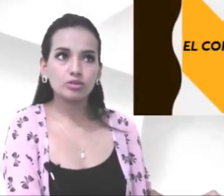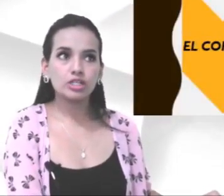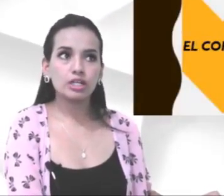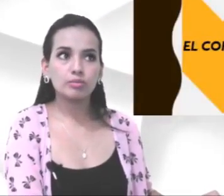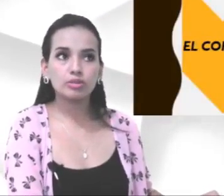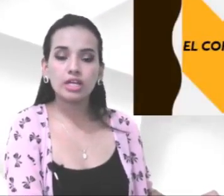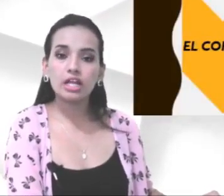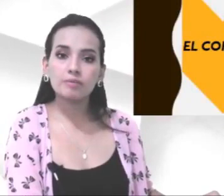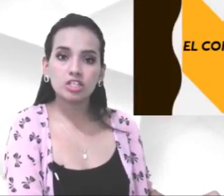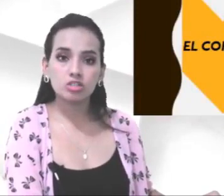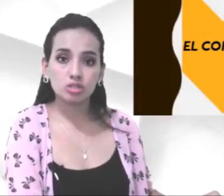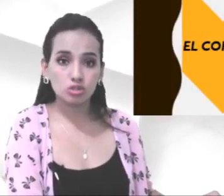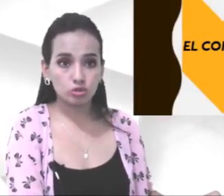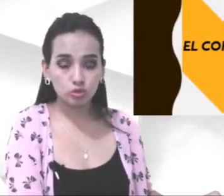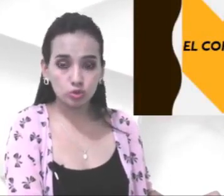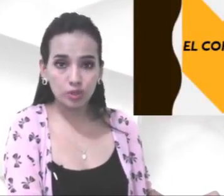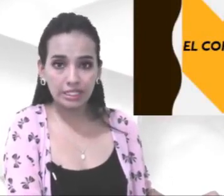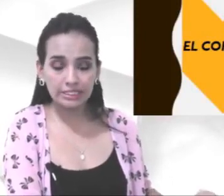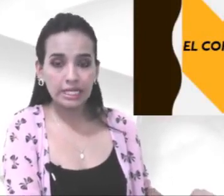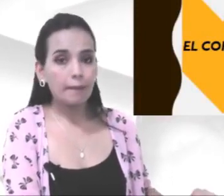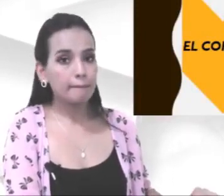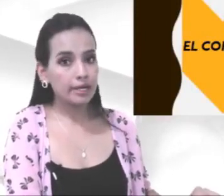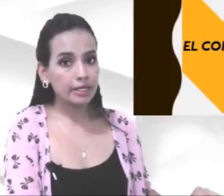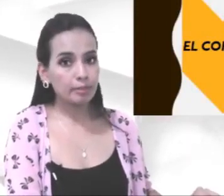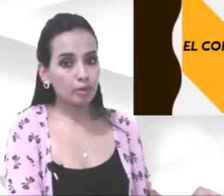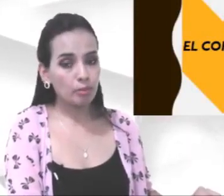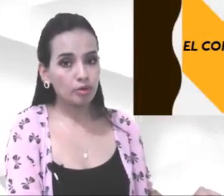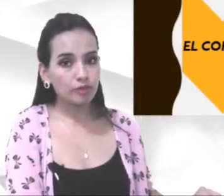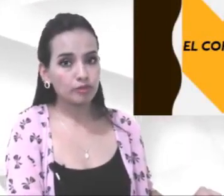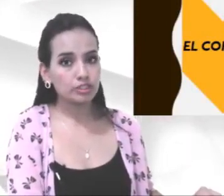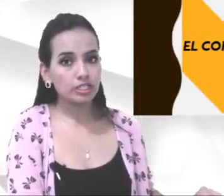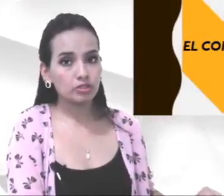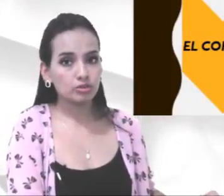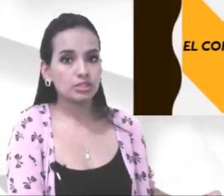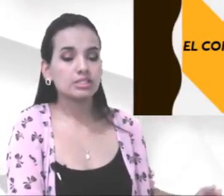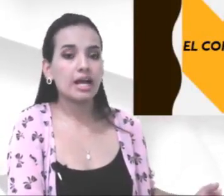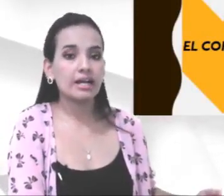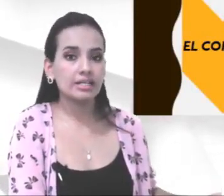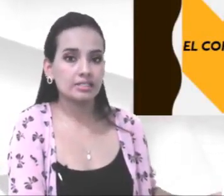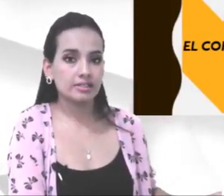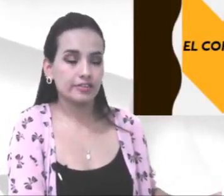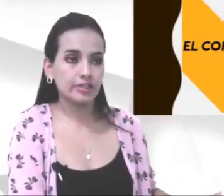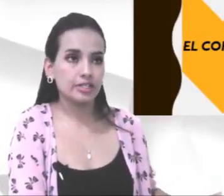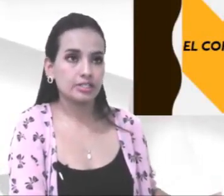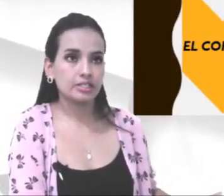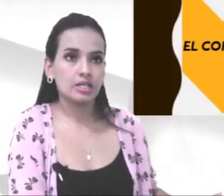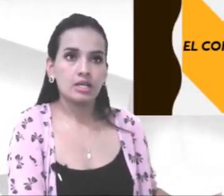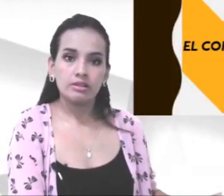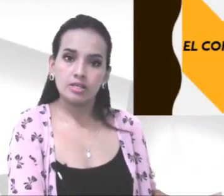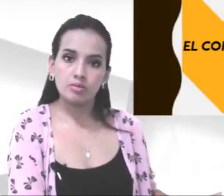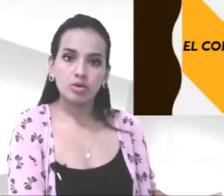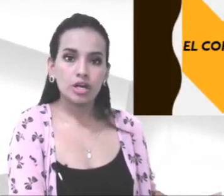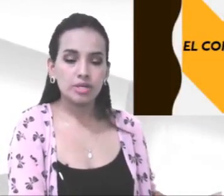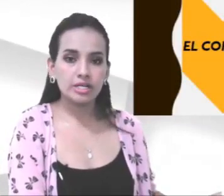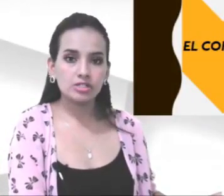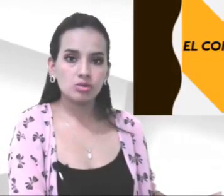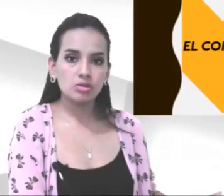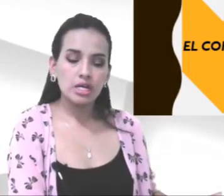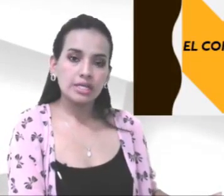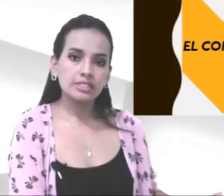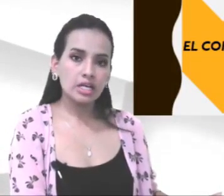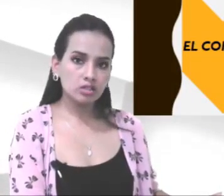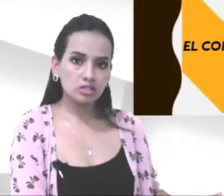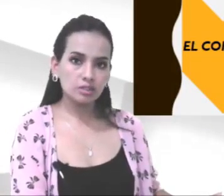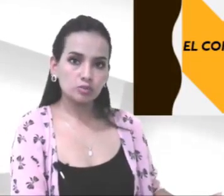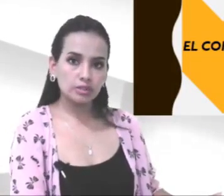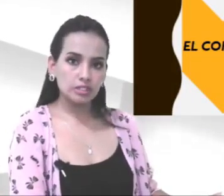pequeños ejemplos de adaptaciones conductuales para que podamos reforzar entonces a qué se refiere en esto tenemos la migración